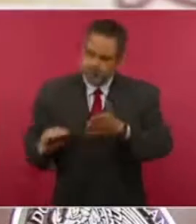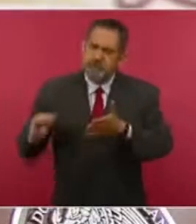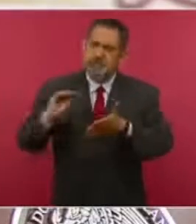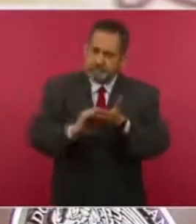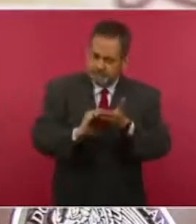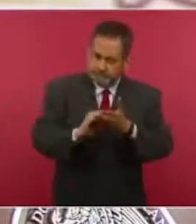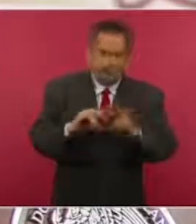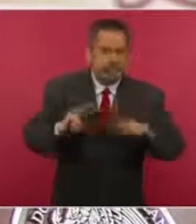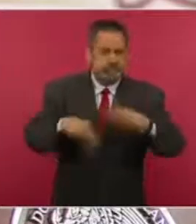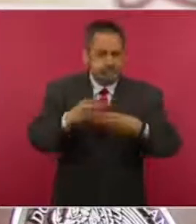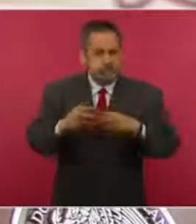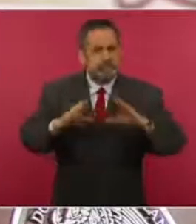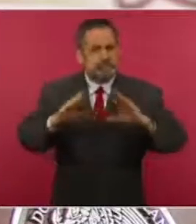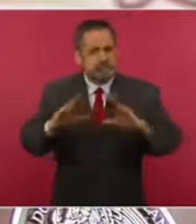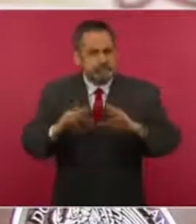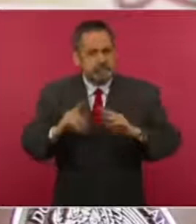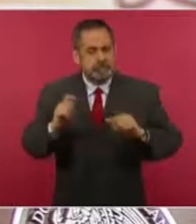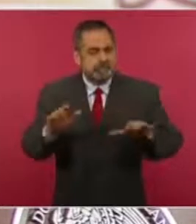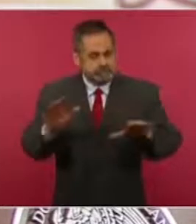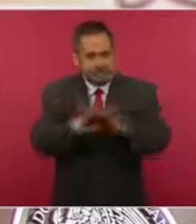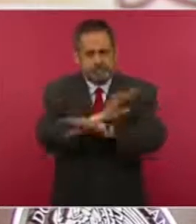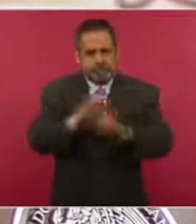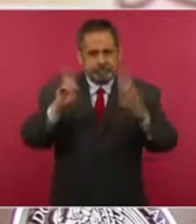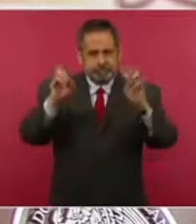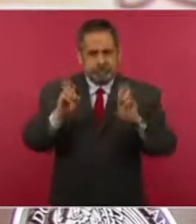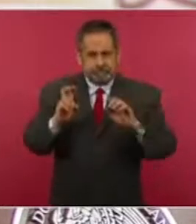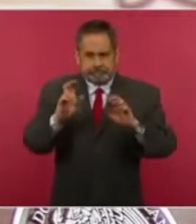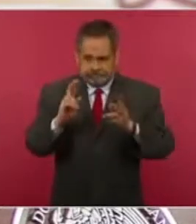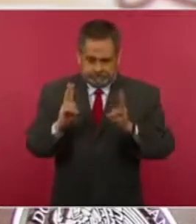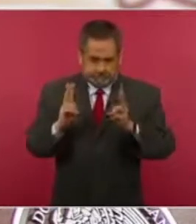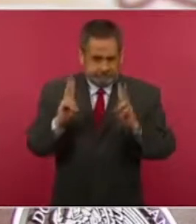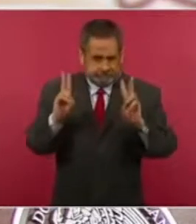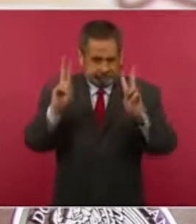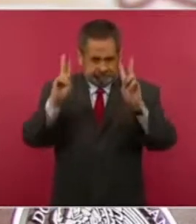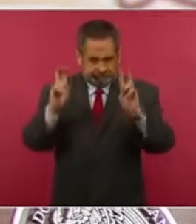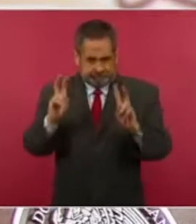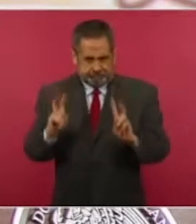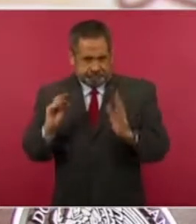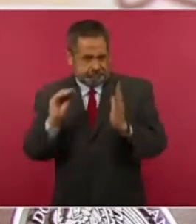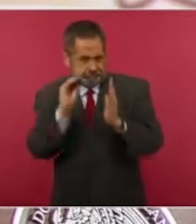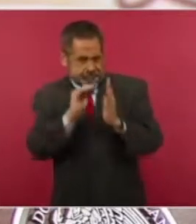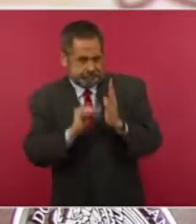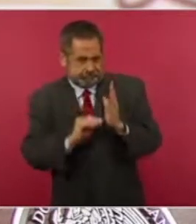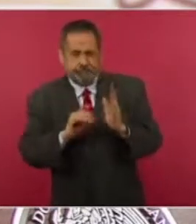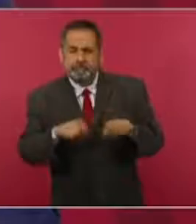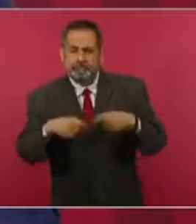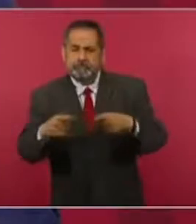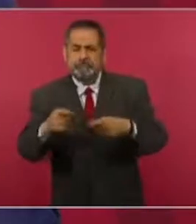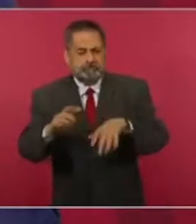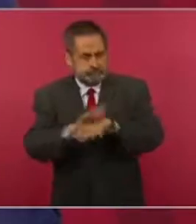Entonces, van a cambiar los contenidos, ya están cambiando desde los libros.